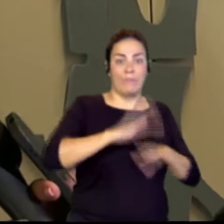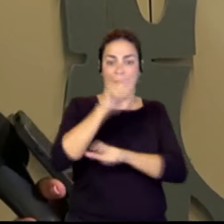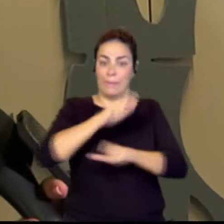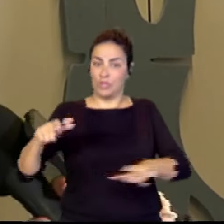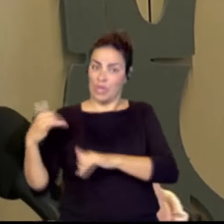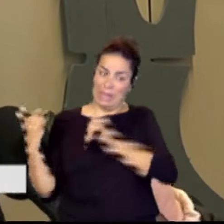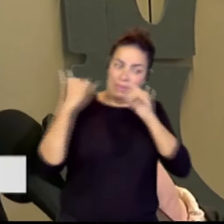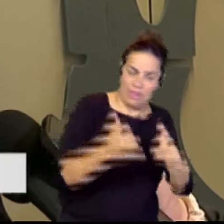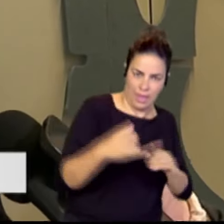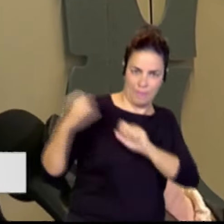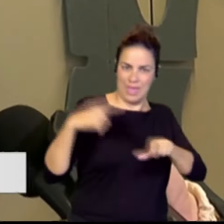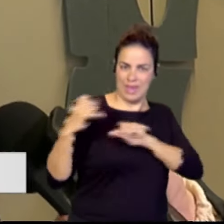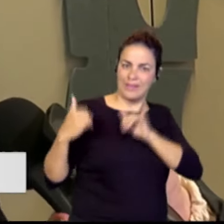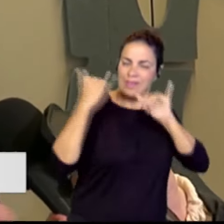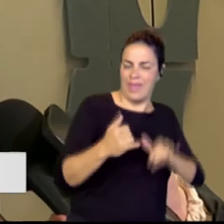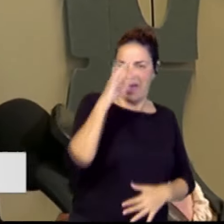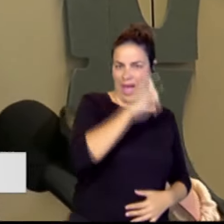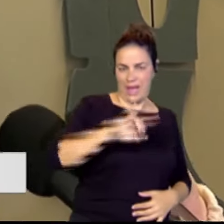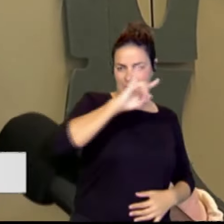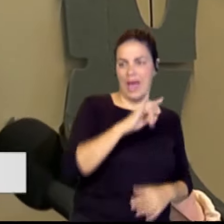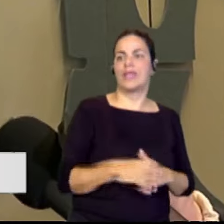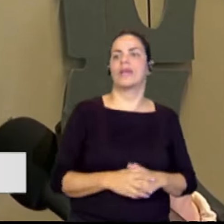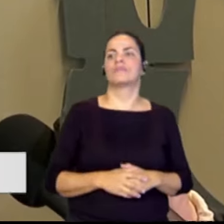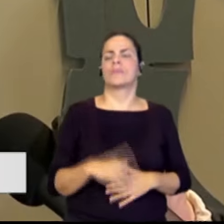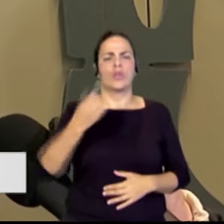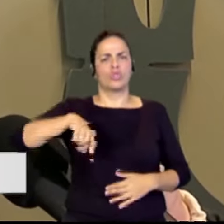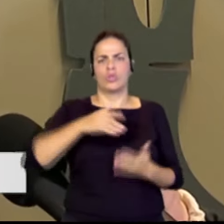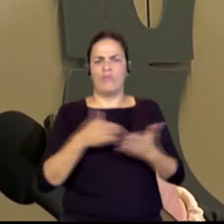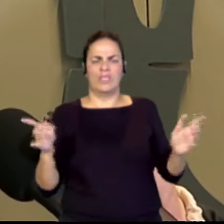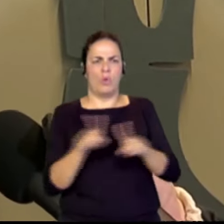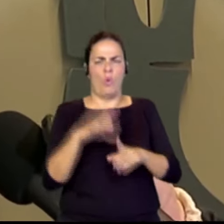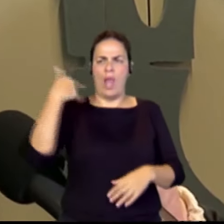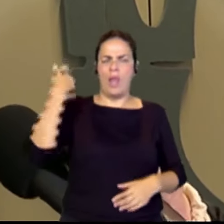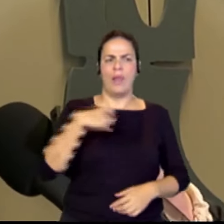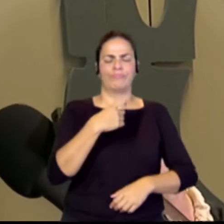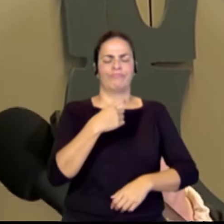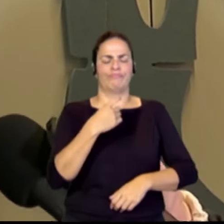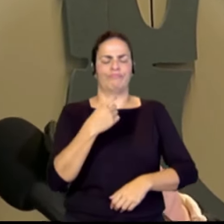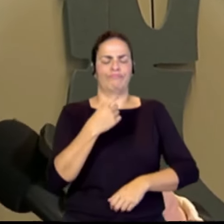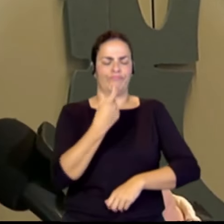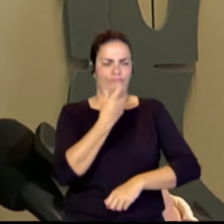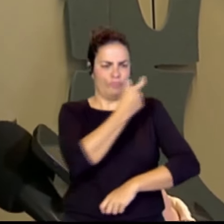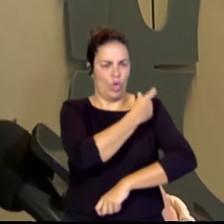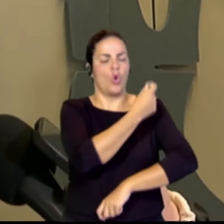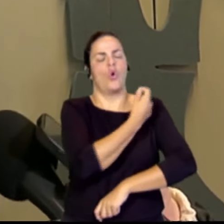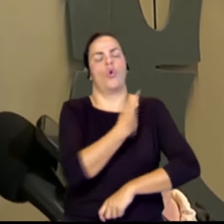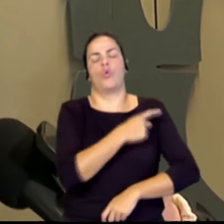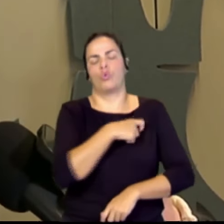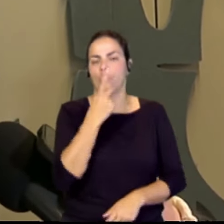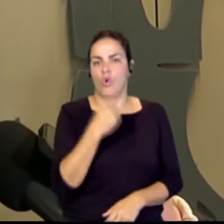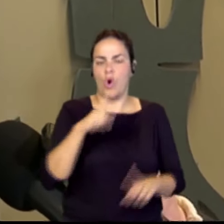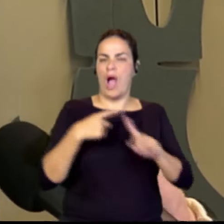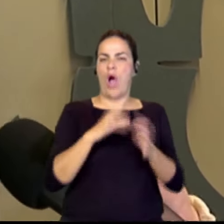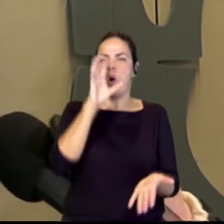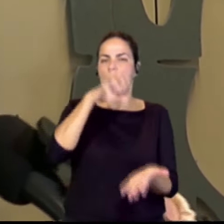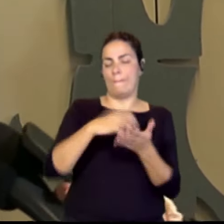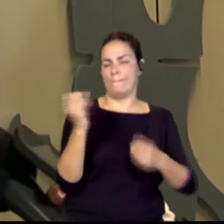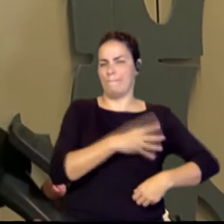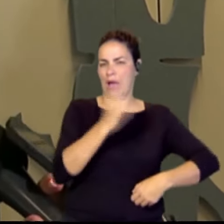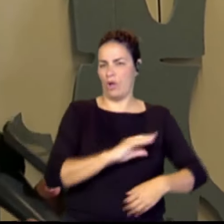ofrecido para establecer al igual que en su día fuimos con cruz roj y con el banco de alimentos un centro o el Hub logístico que la Unión